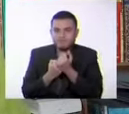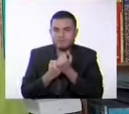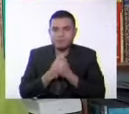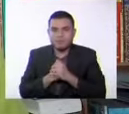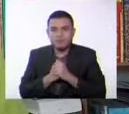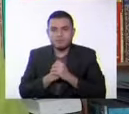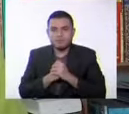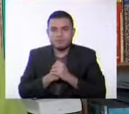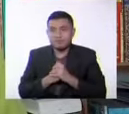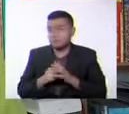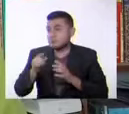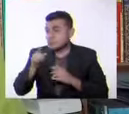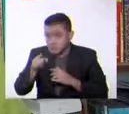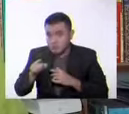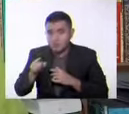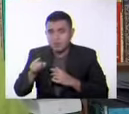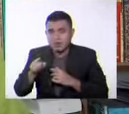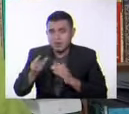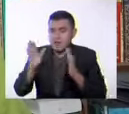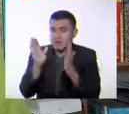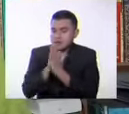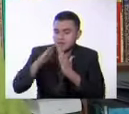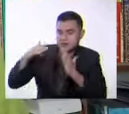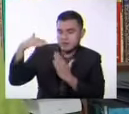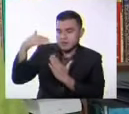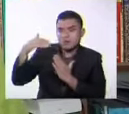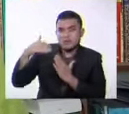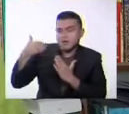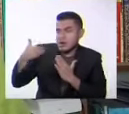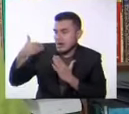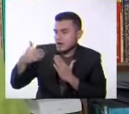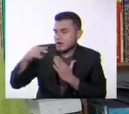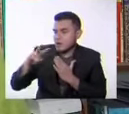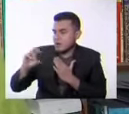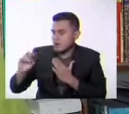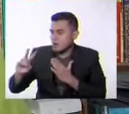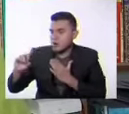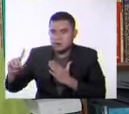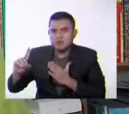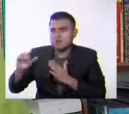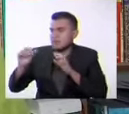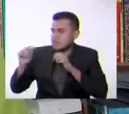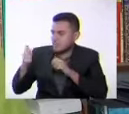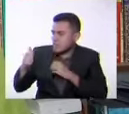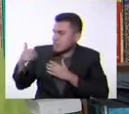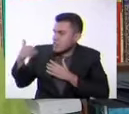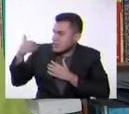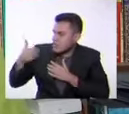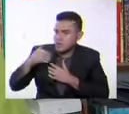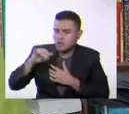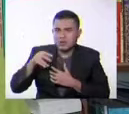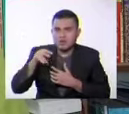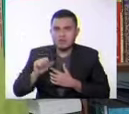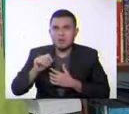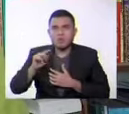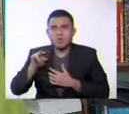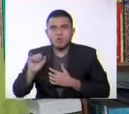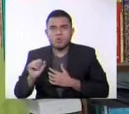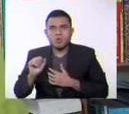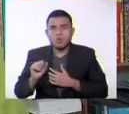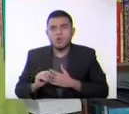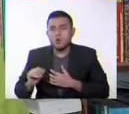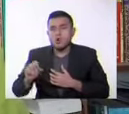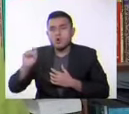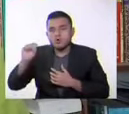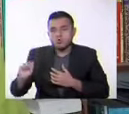ella se define la Agenda 21. 10 años después, en Johannesburgo, Sudáfrica, las naciones